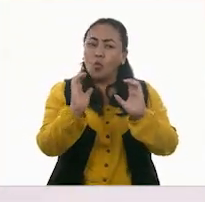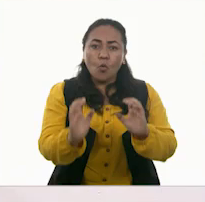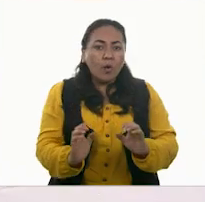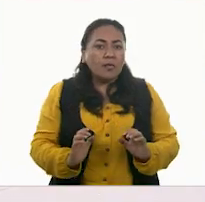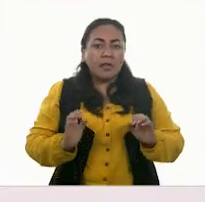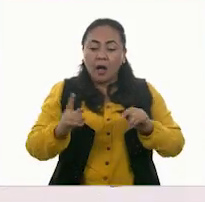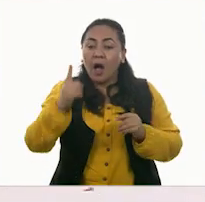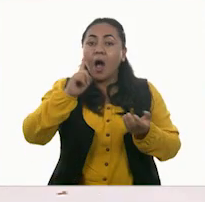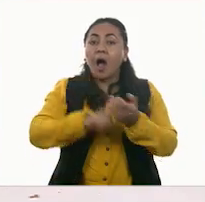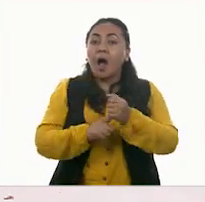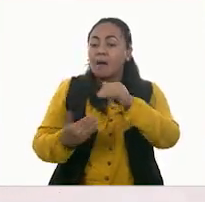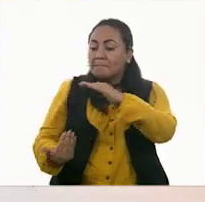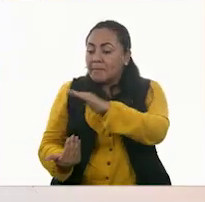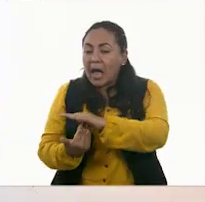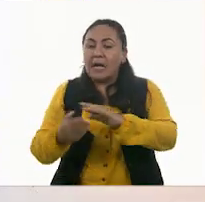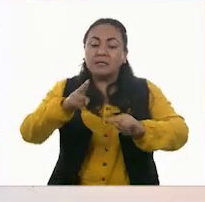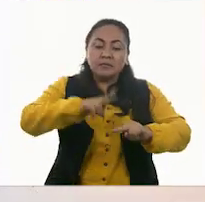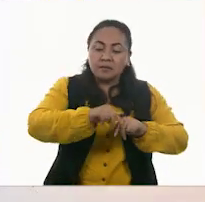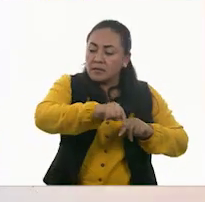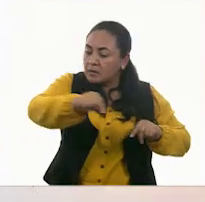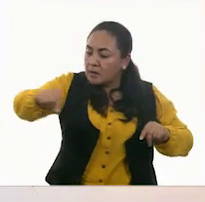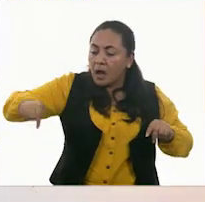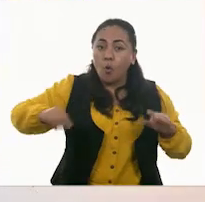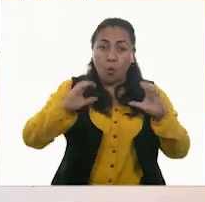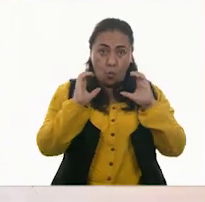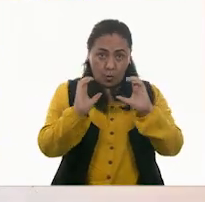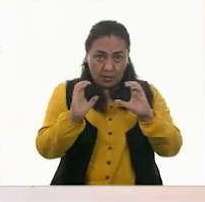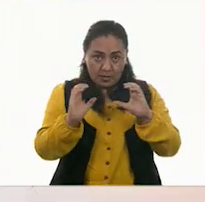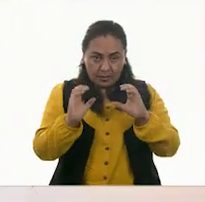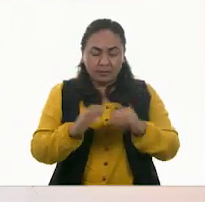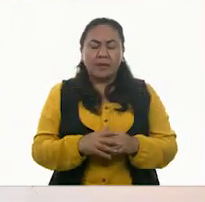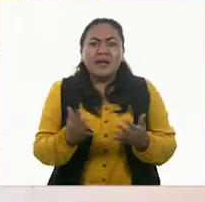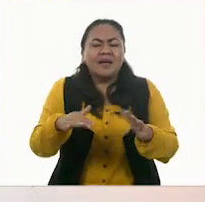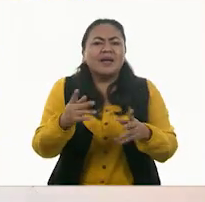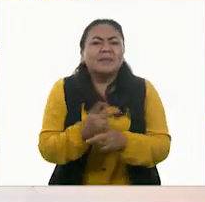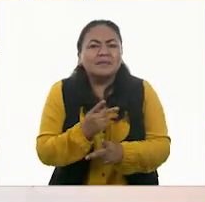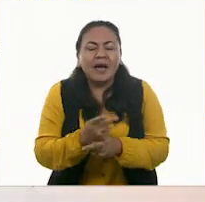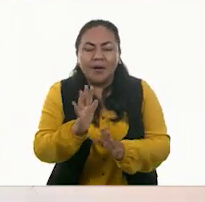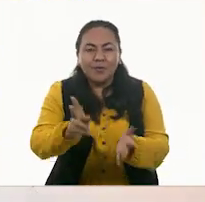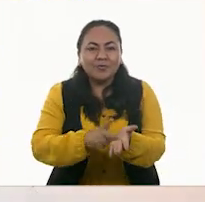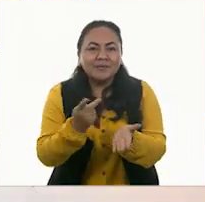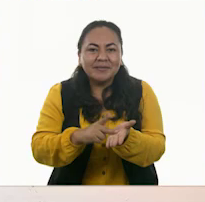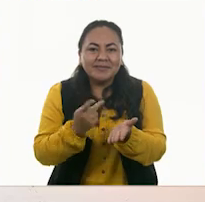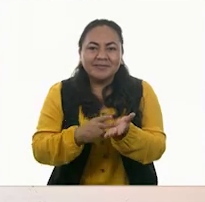los muebles que hay en casa. ¿Qué pasó? ¿Qué pasó? Otra vez, otra vez.